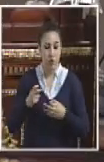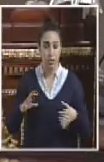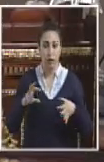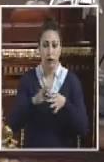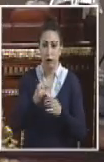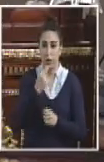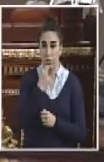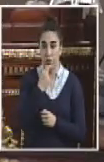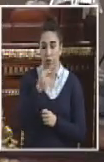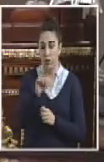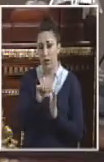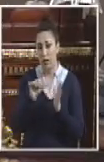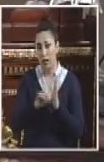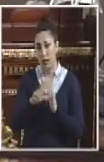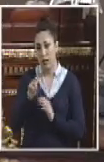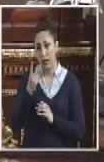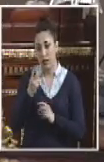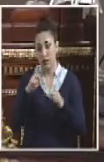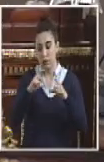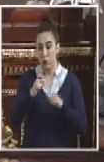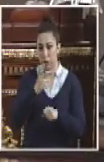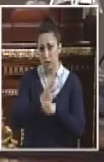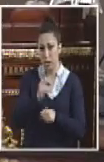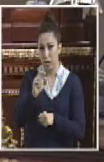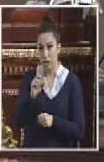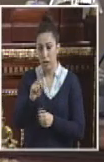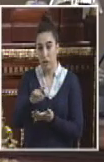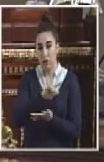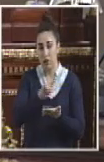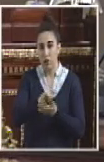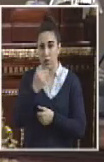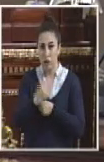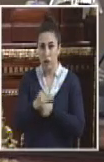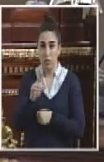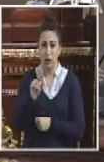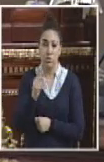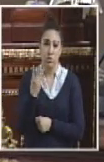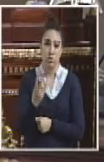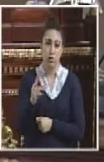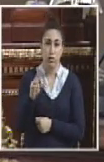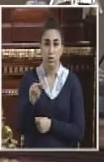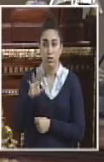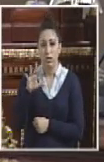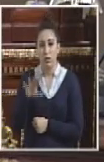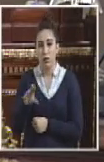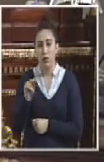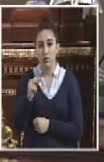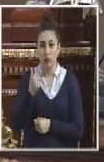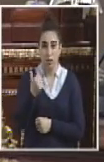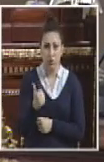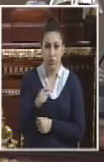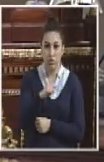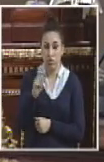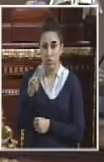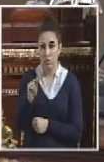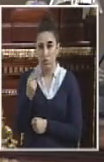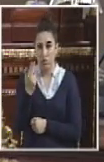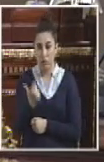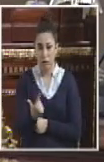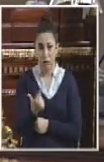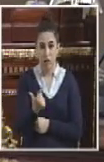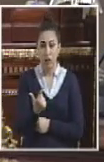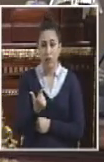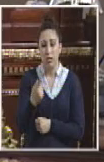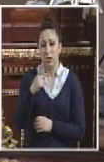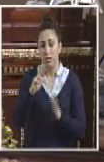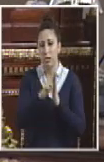los artículos 32, fracciones segunda y 30 de la Ley Orgánica 84, 85, 86 y 187